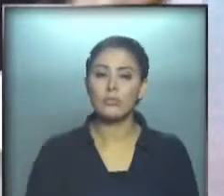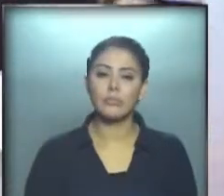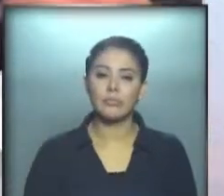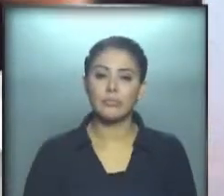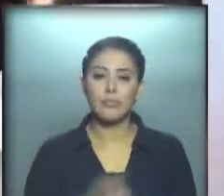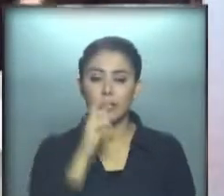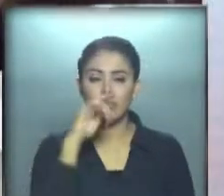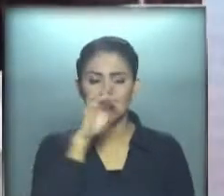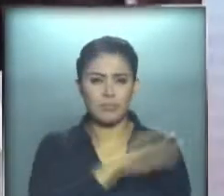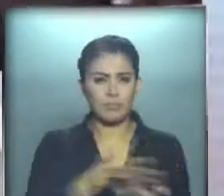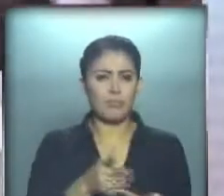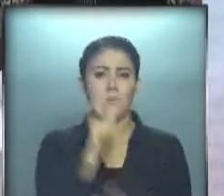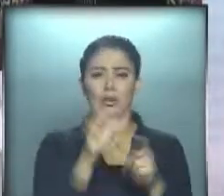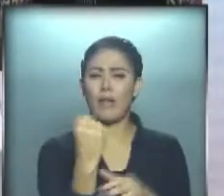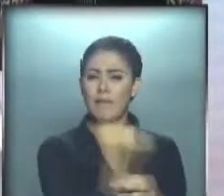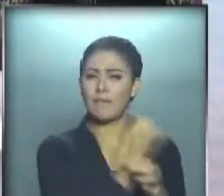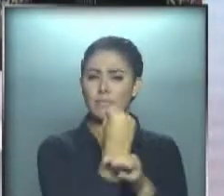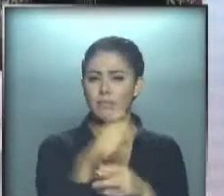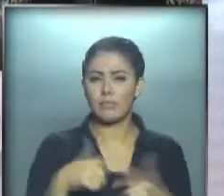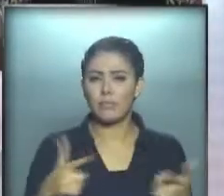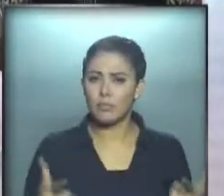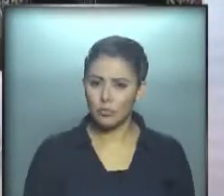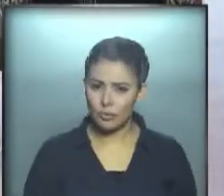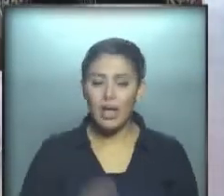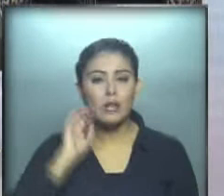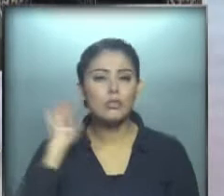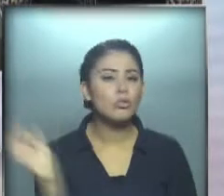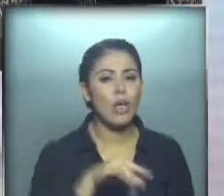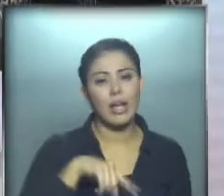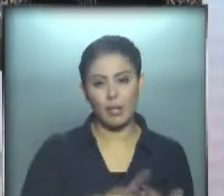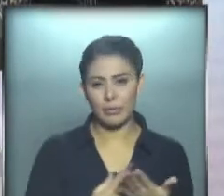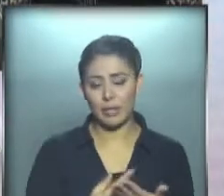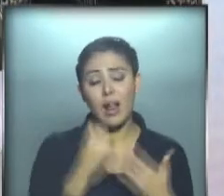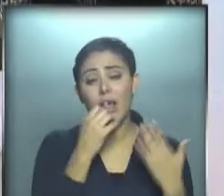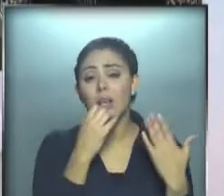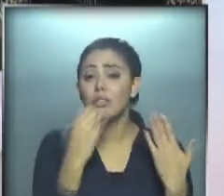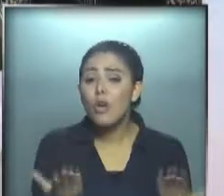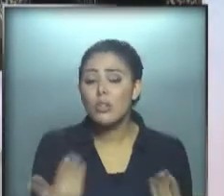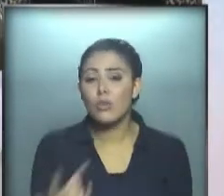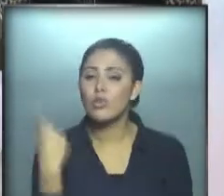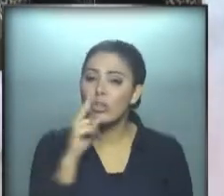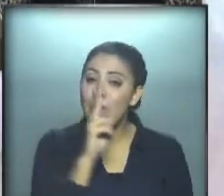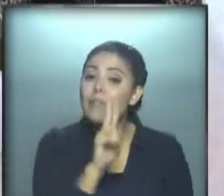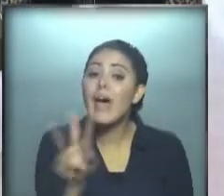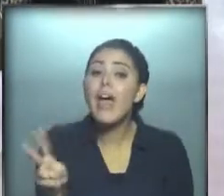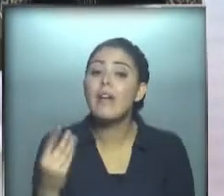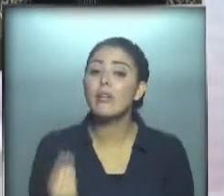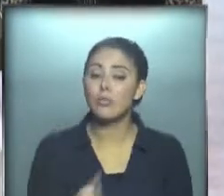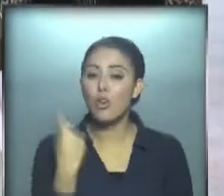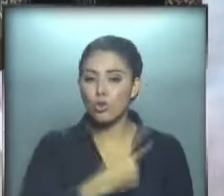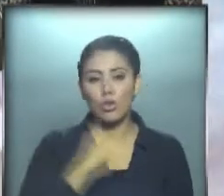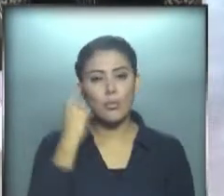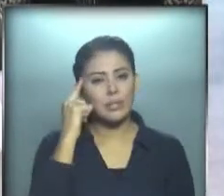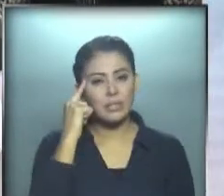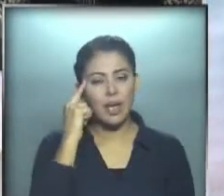lo acaba de destacar, personalidad destacada de las ciencias jurídicas en todo el ámbito de la Ciudad de Buenos Aires. Entonces, bueno, estamos viendo para nosotros lo que